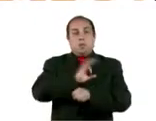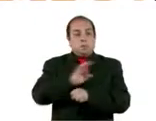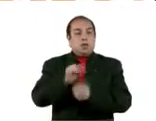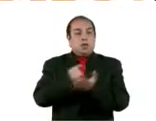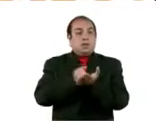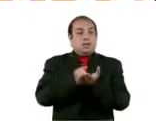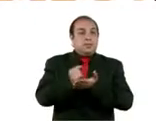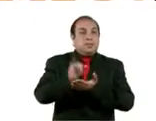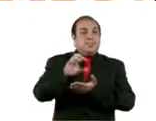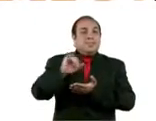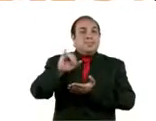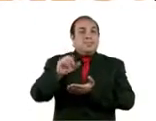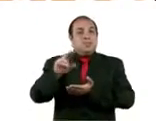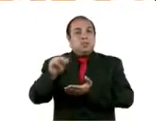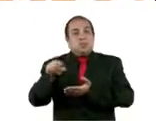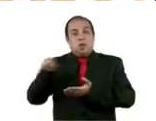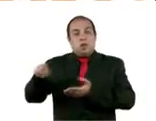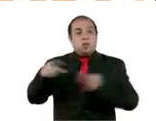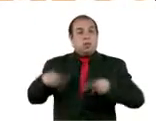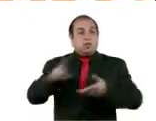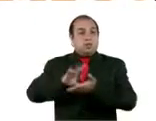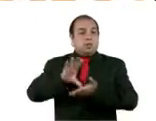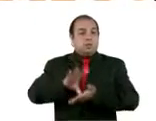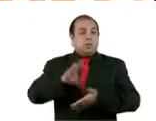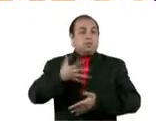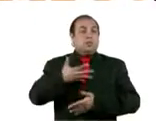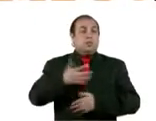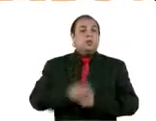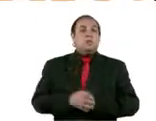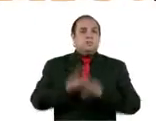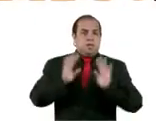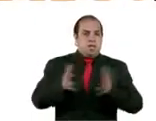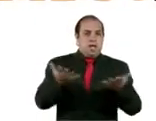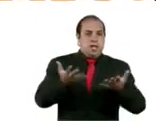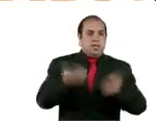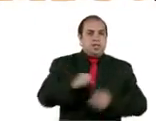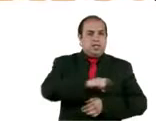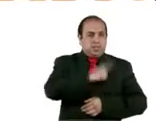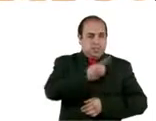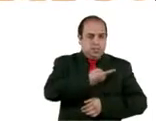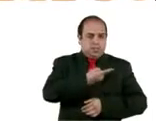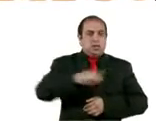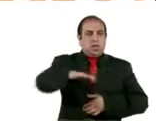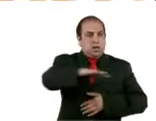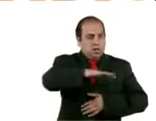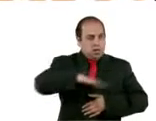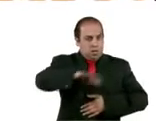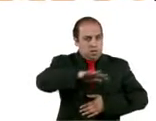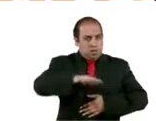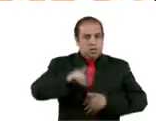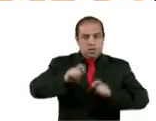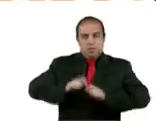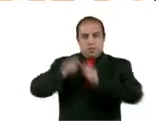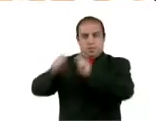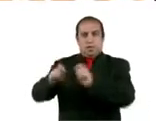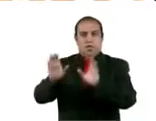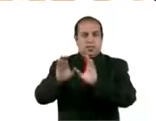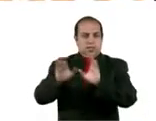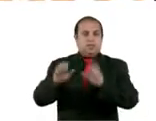este diagnóstico. Una vez que lo hace el área de salud, que se emite el certificado, para nosotros es más